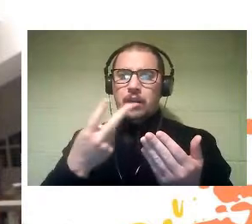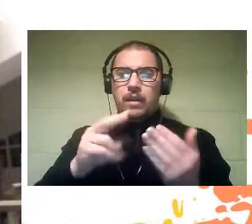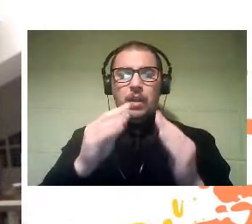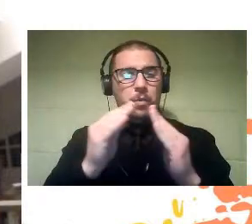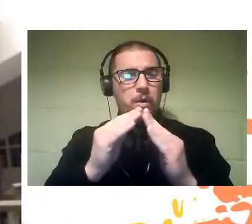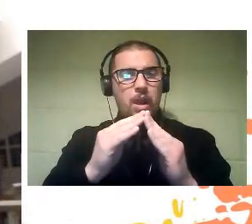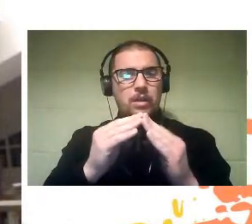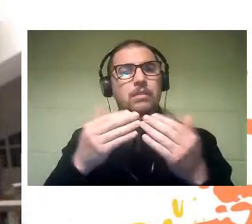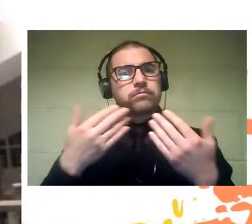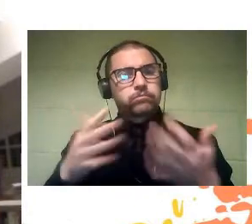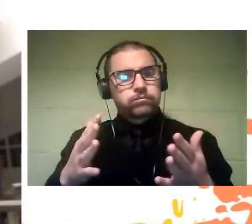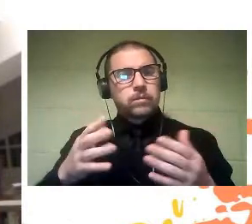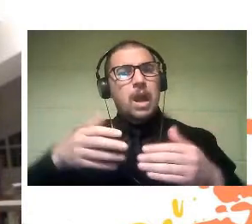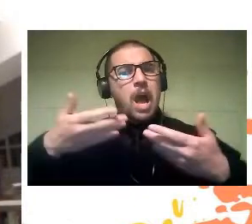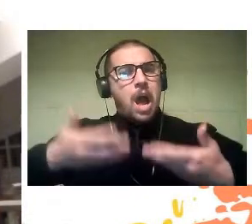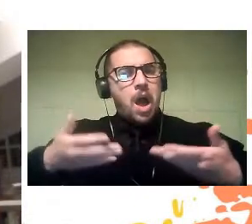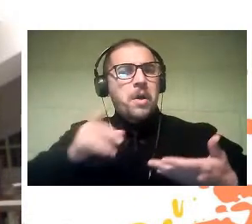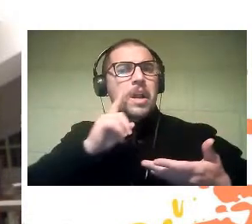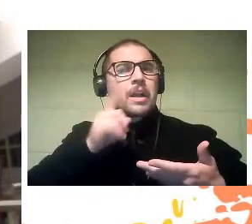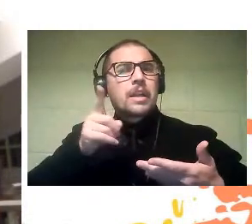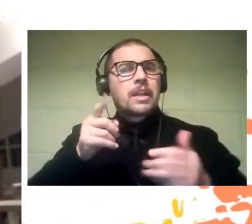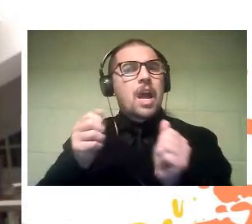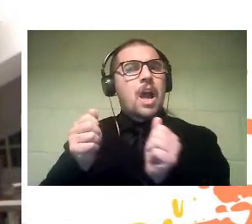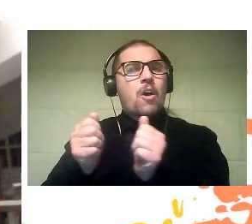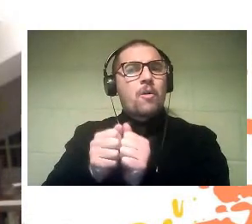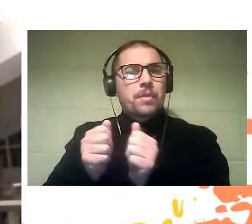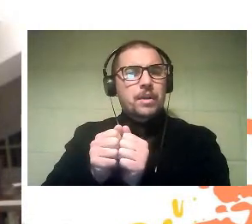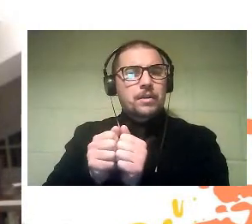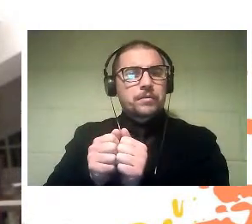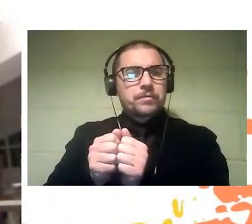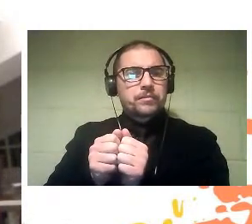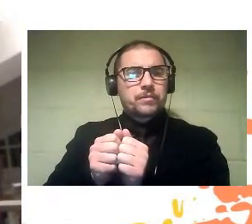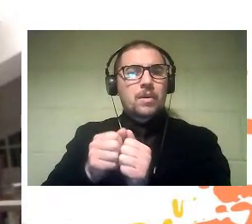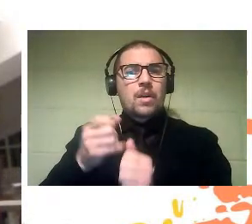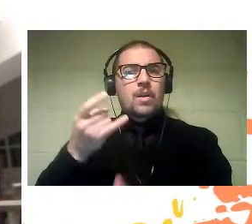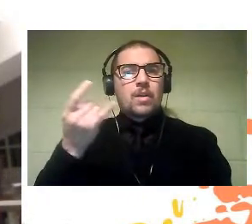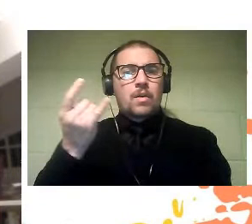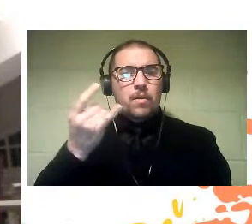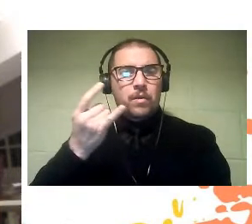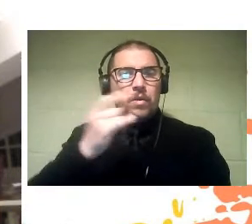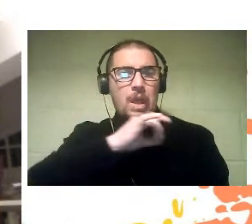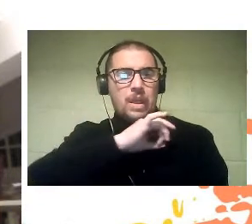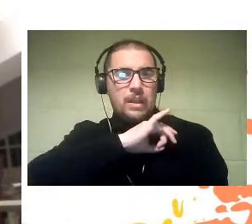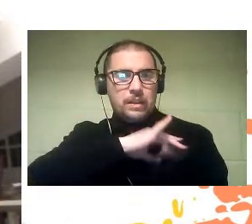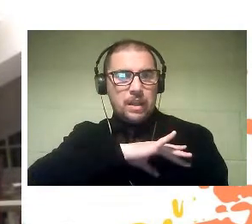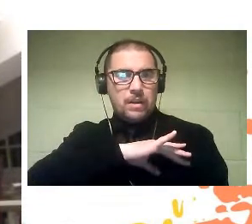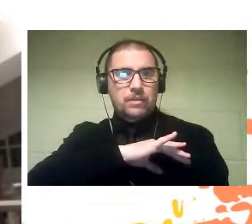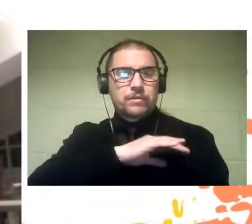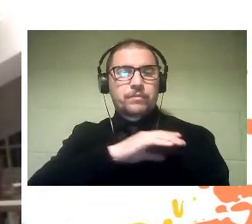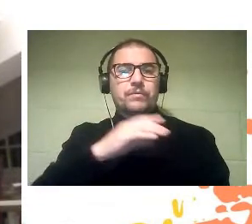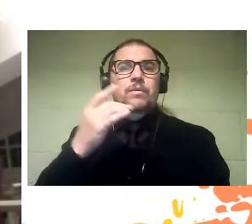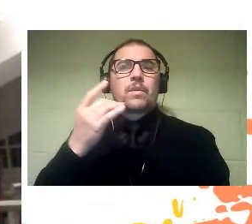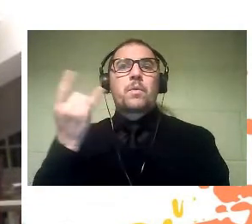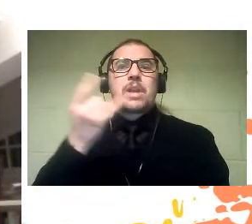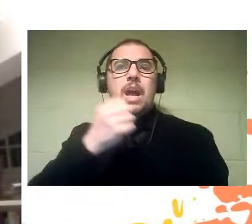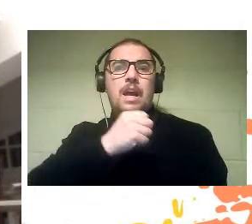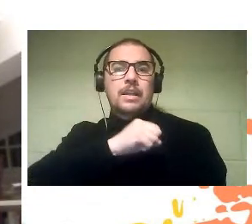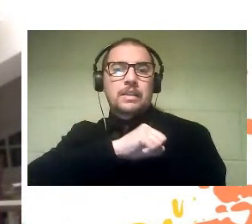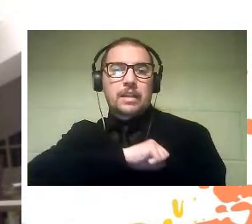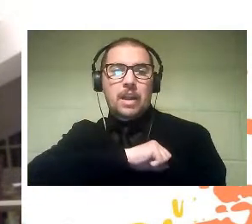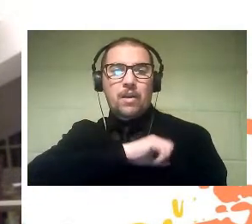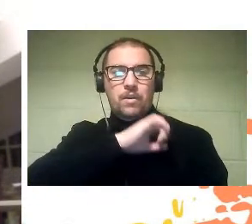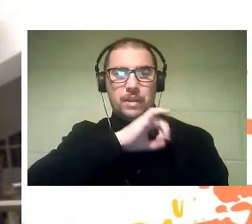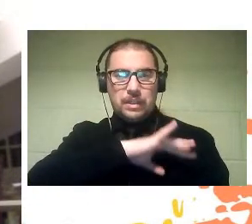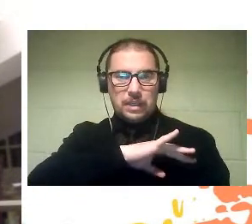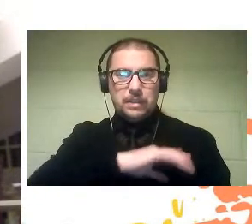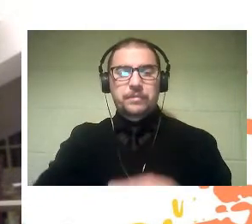esta oportunidad acompañándoles junto a la Universidad de Santiago. Aprovechamos de